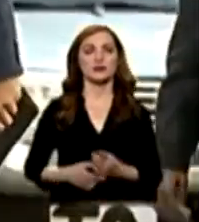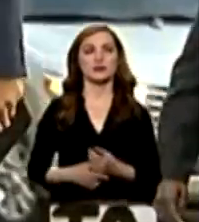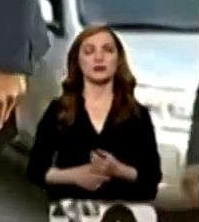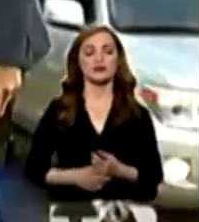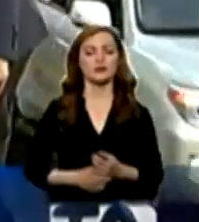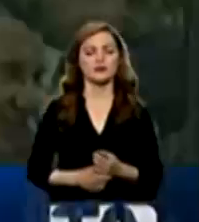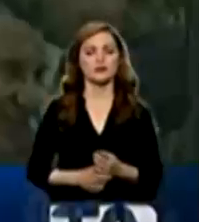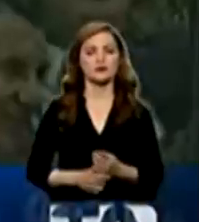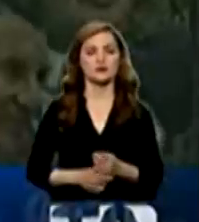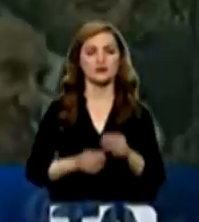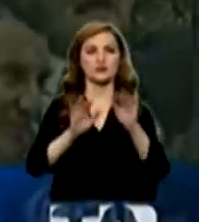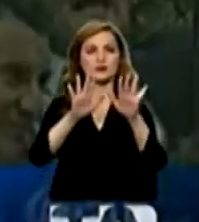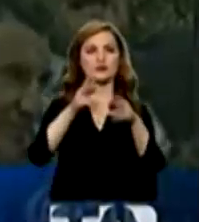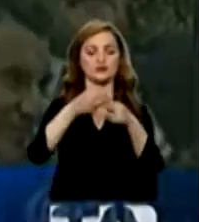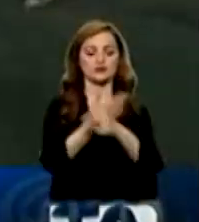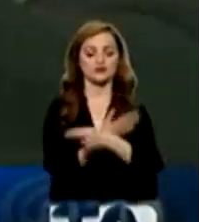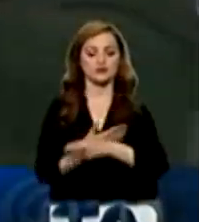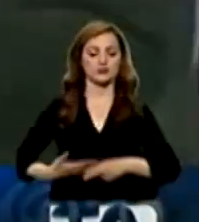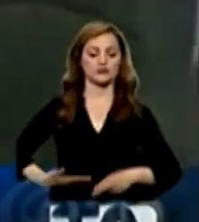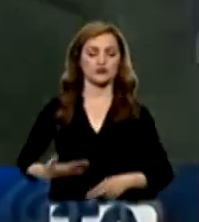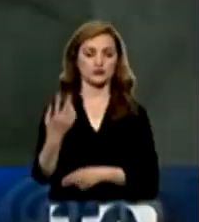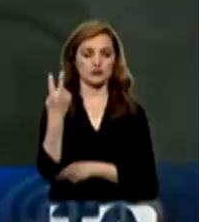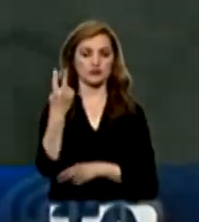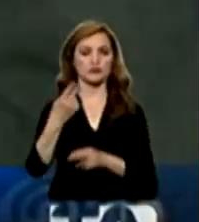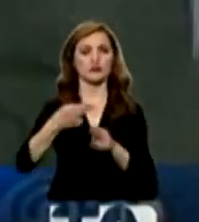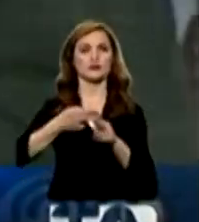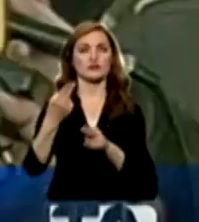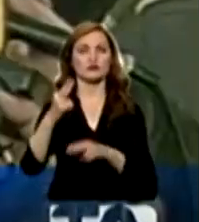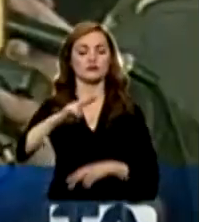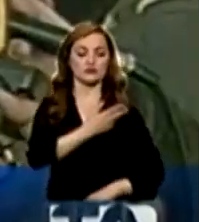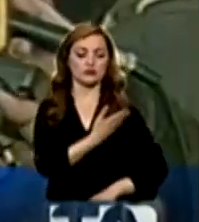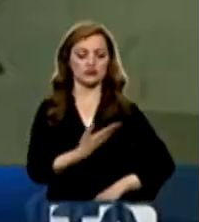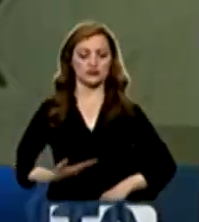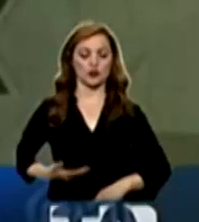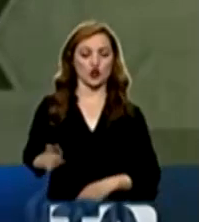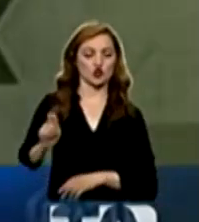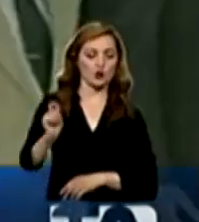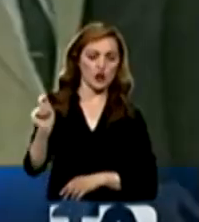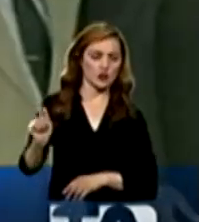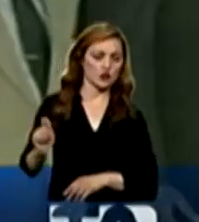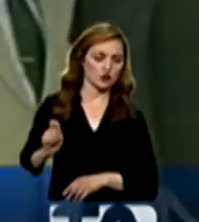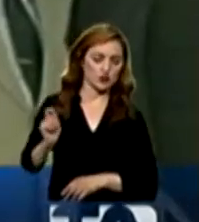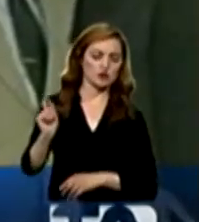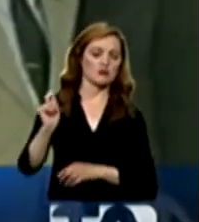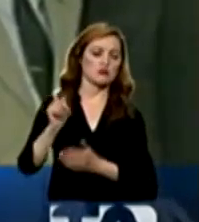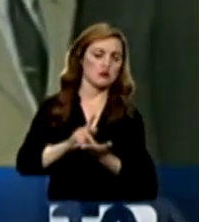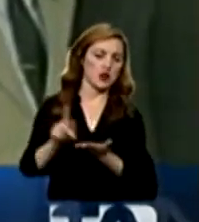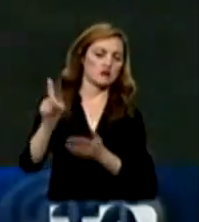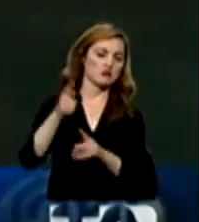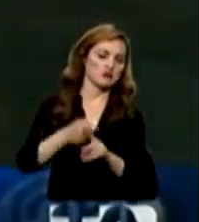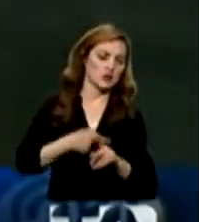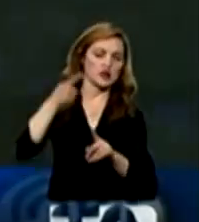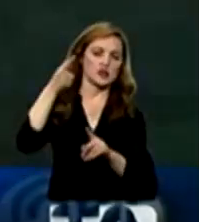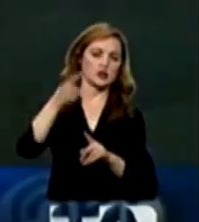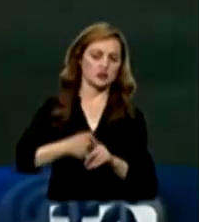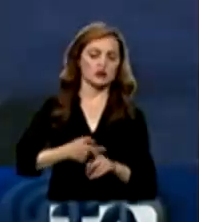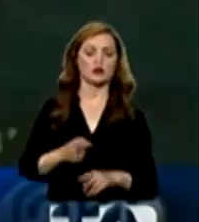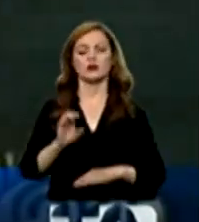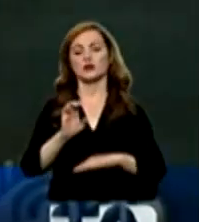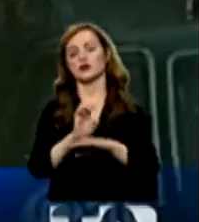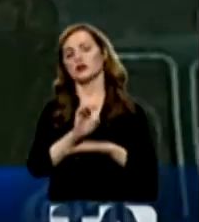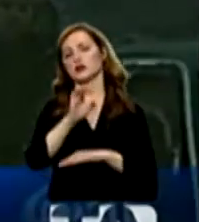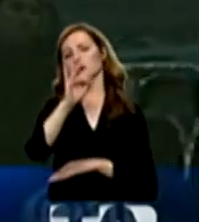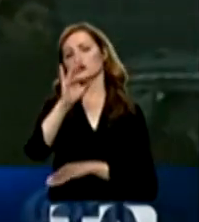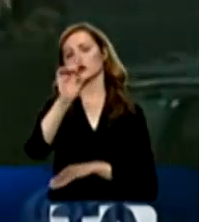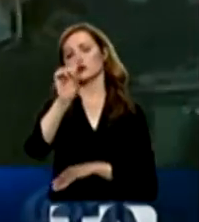Son 10 expresidentes y 12 exvicepresidentes que reciben sueldo vitalicio. Esto representa mensualmente para el país más